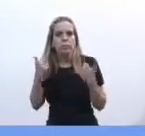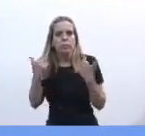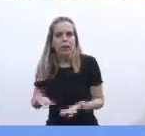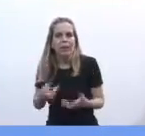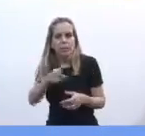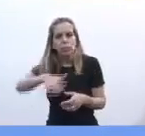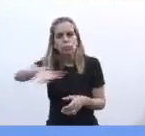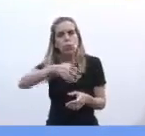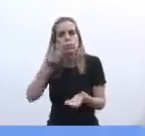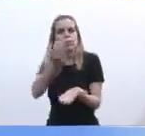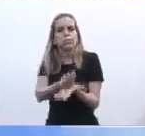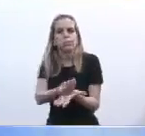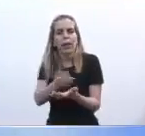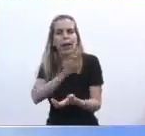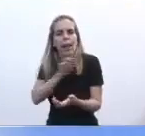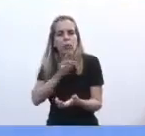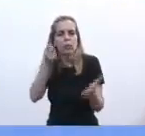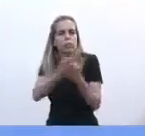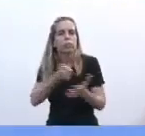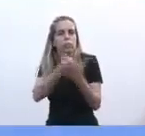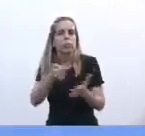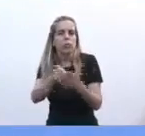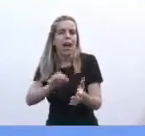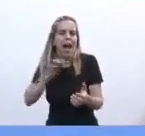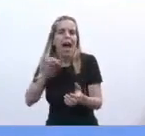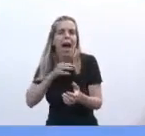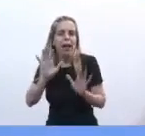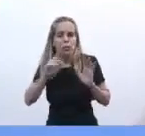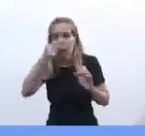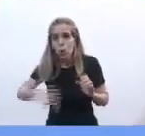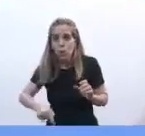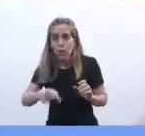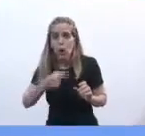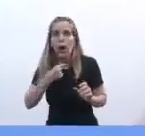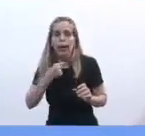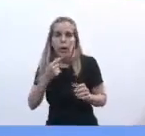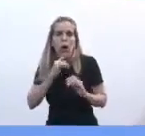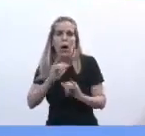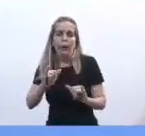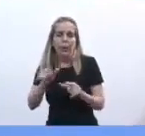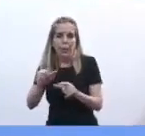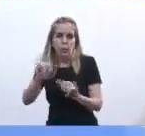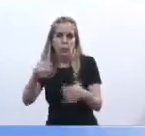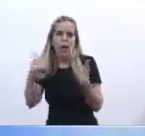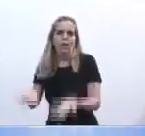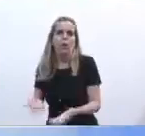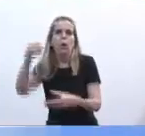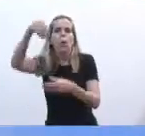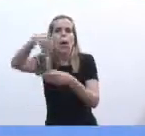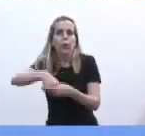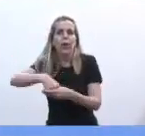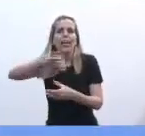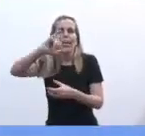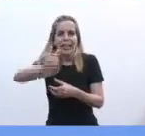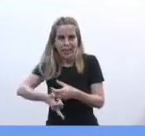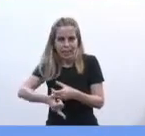costado tanto alcanzar finalmente quiero adelantarme gozo positivo y